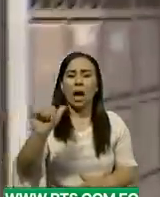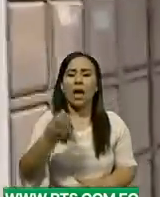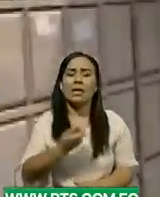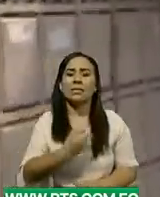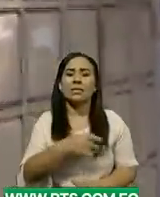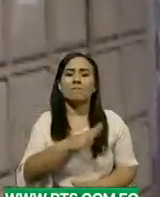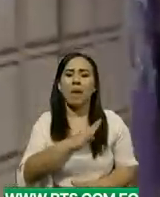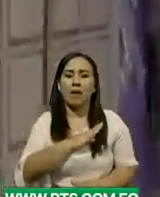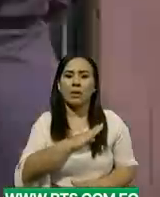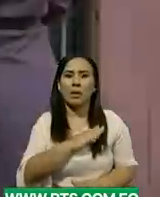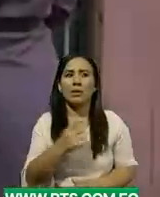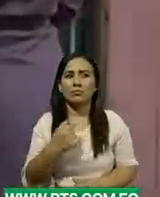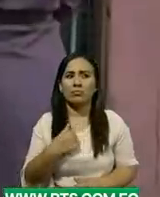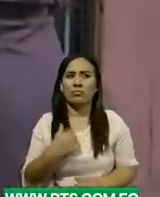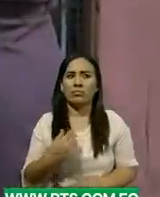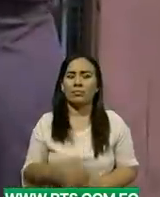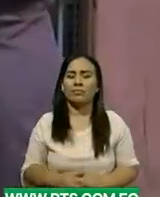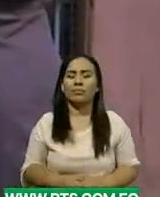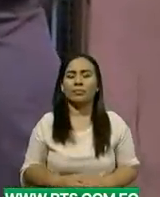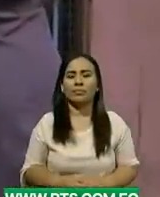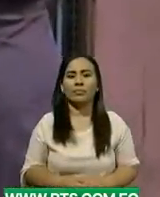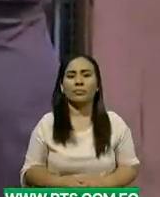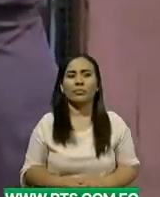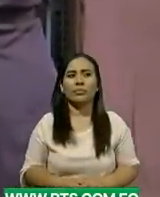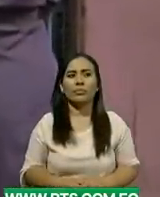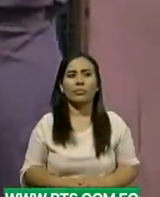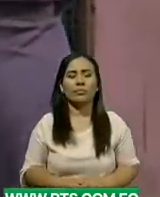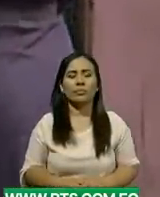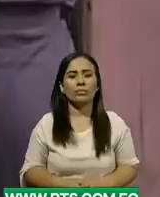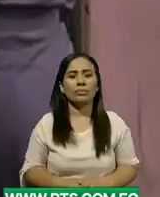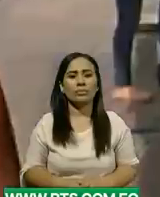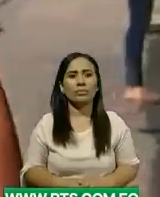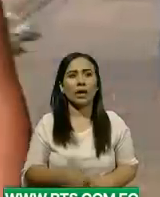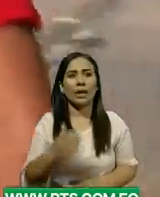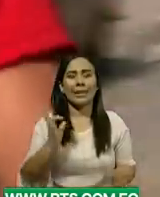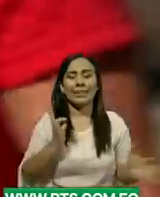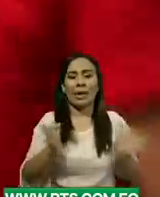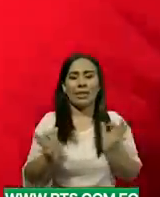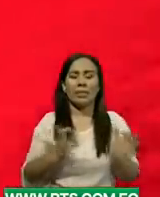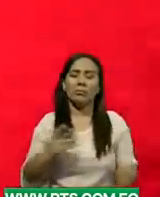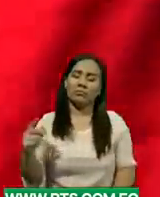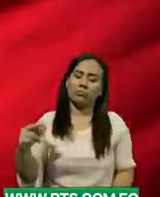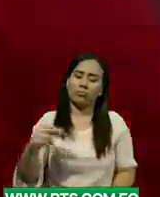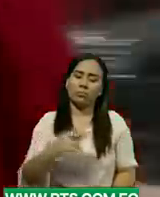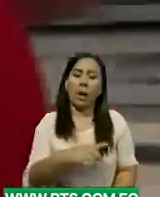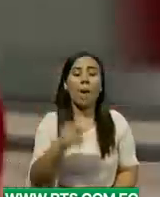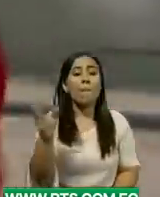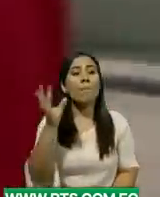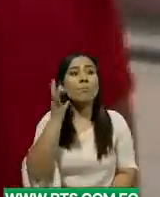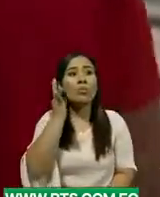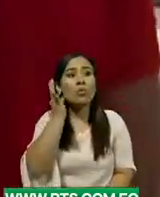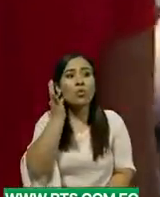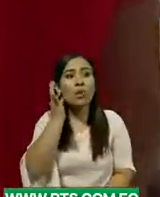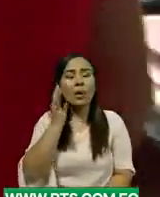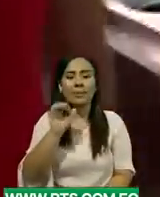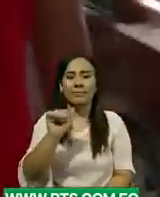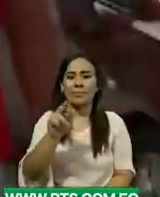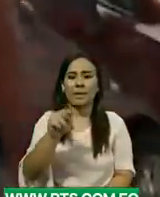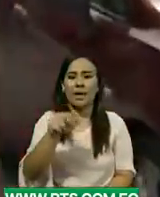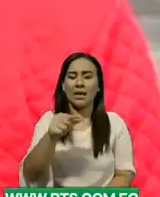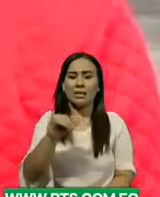a establecer contacto. Yo estaba tomando unos jugos aquí cerca, en una tienda, cuando la señorita